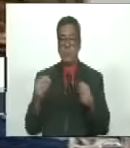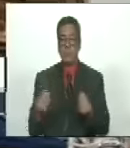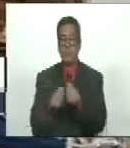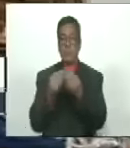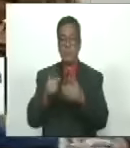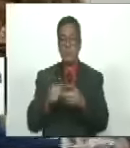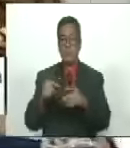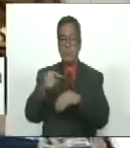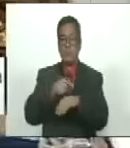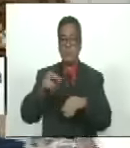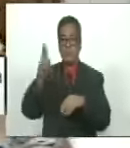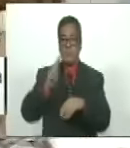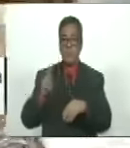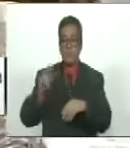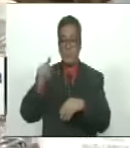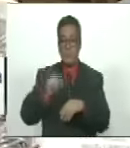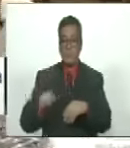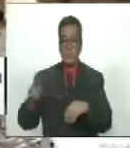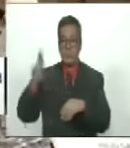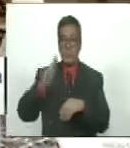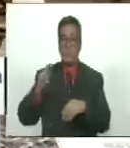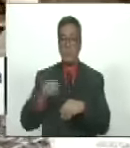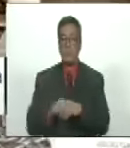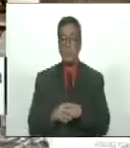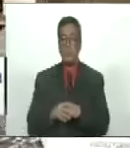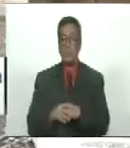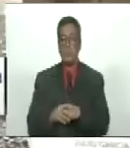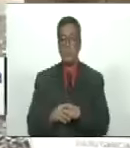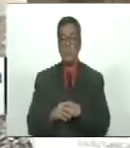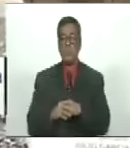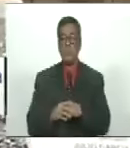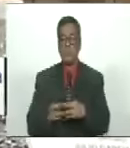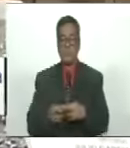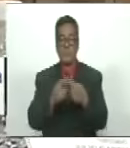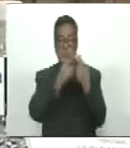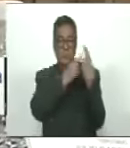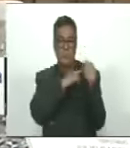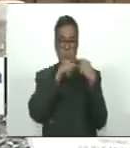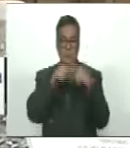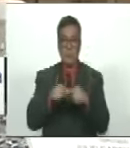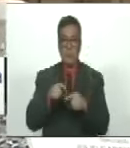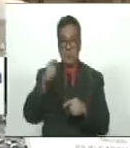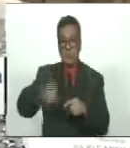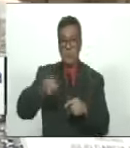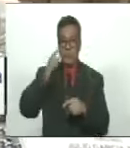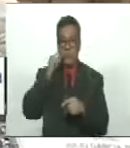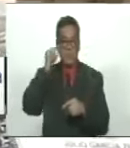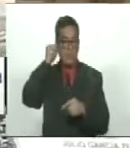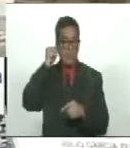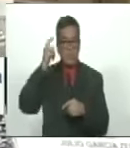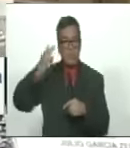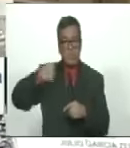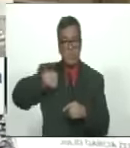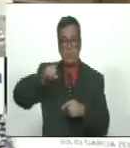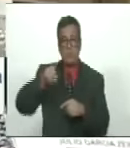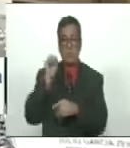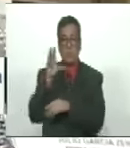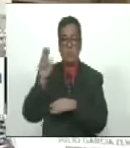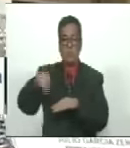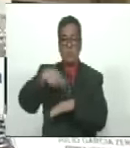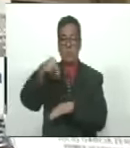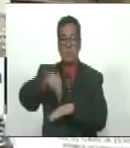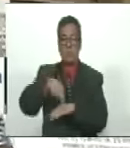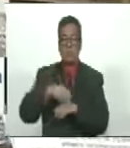la Contraloría General de la República, con una representación de diputados que tendrán en la Asamblea